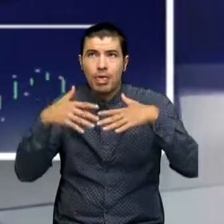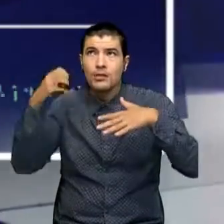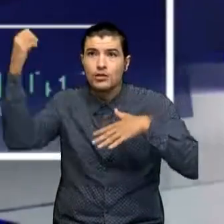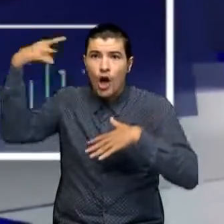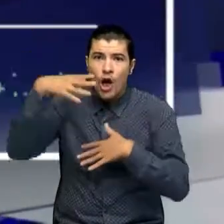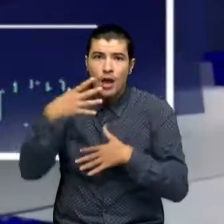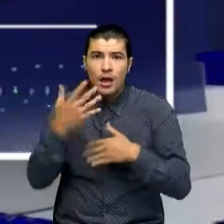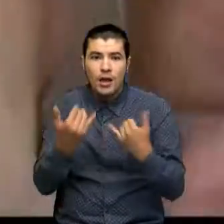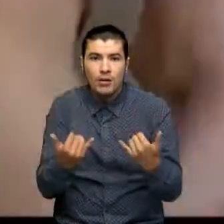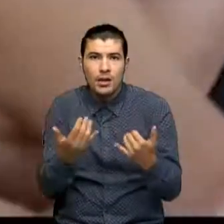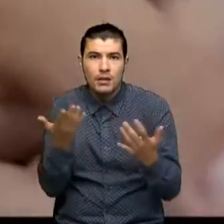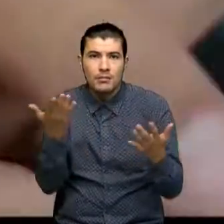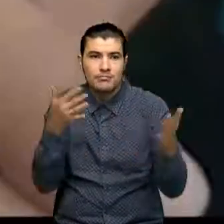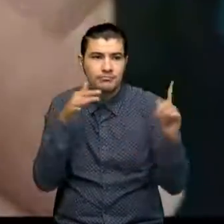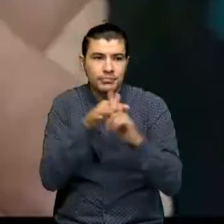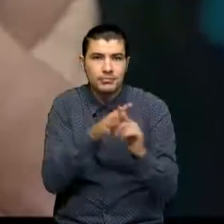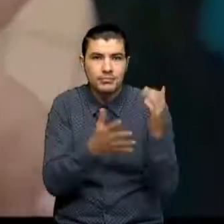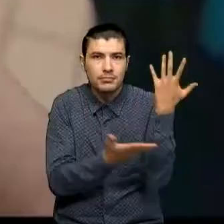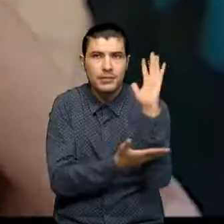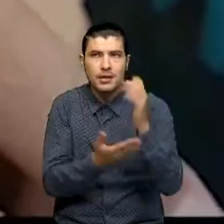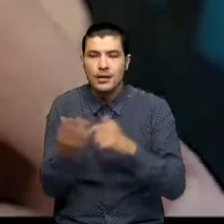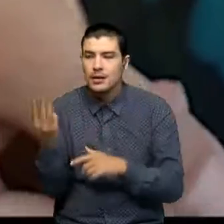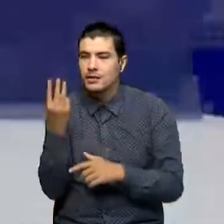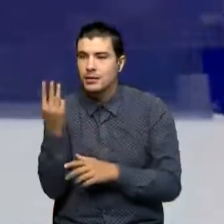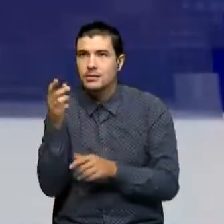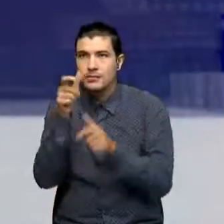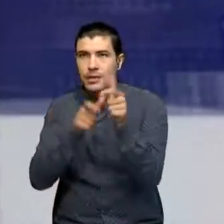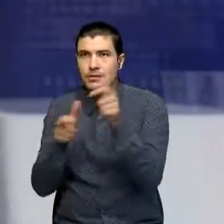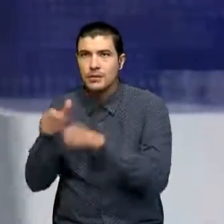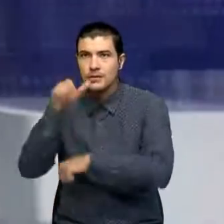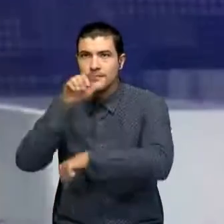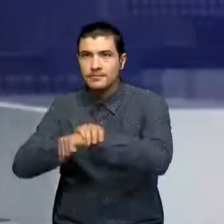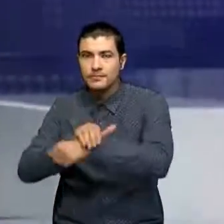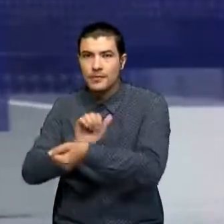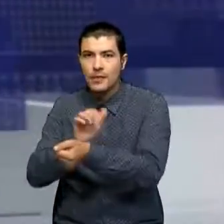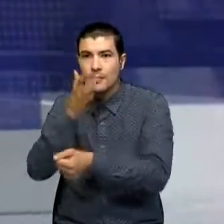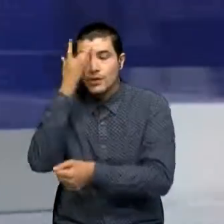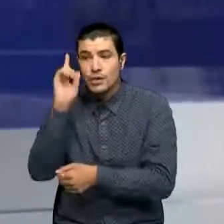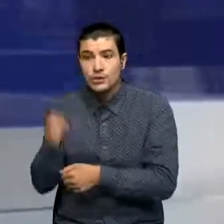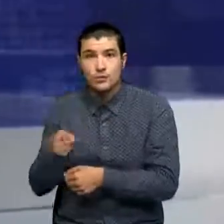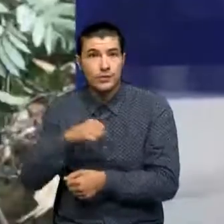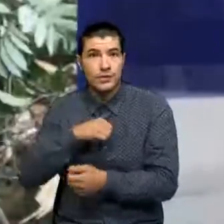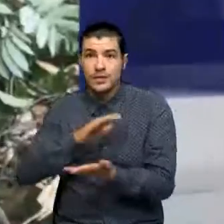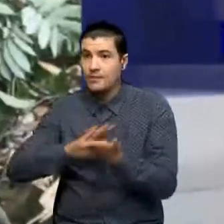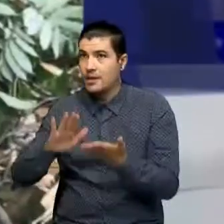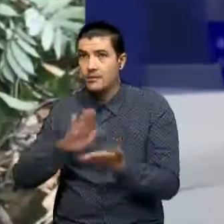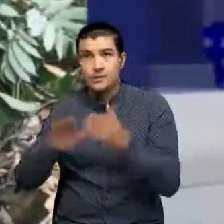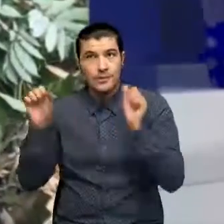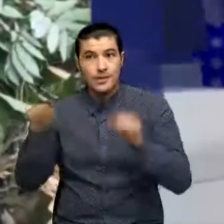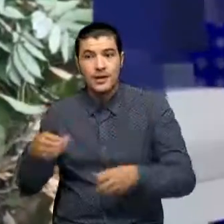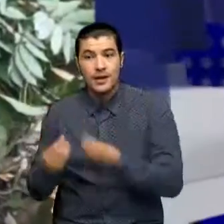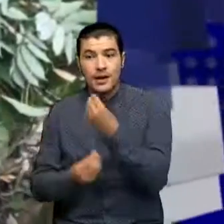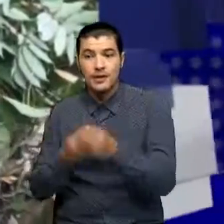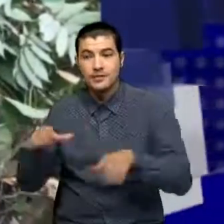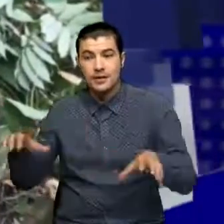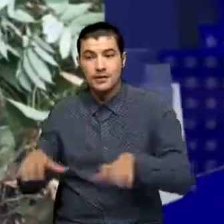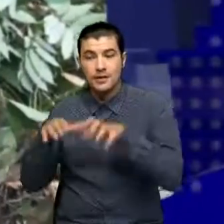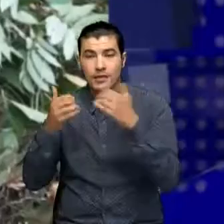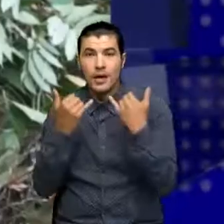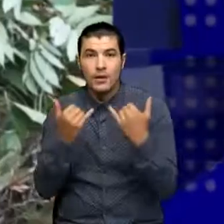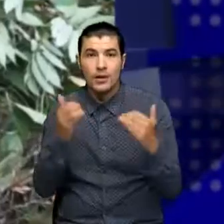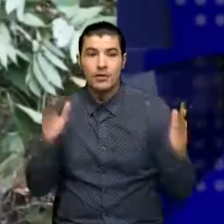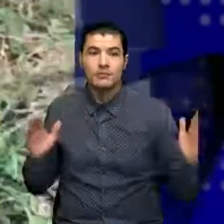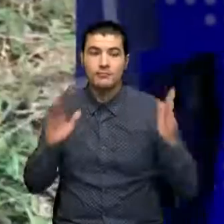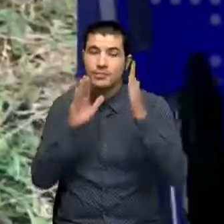las especies forestales. Tres personas fueron capturadas en flagrancia, ya que no contaban con permisos para esta actividad. Se encuentran en manos de